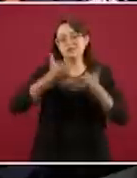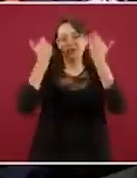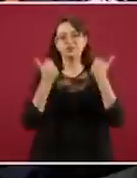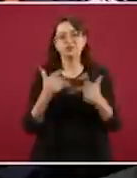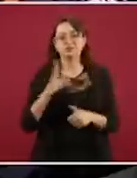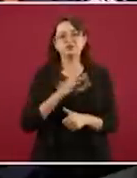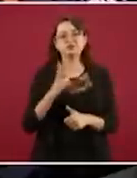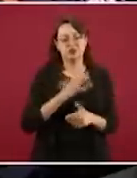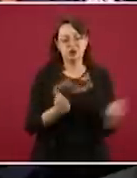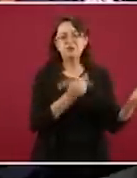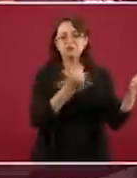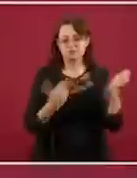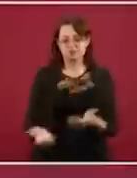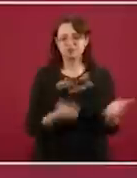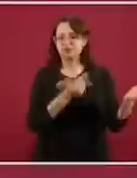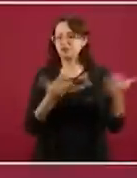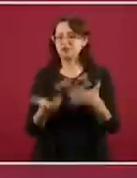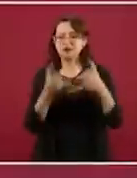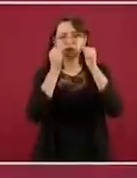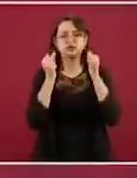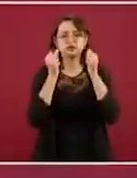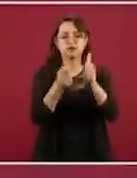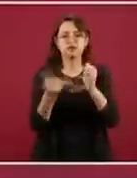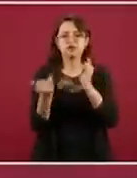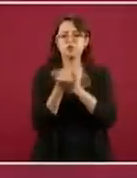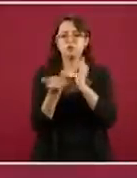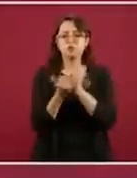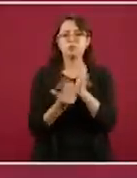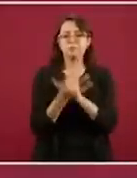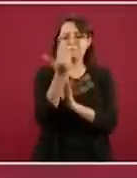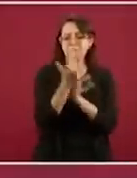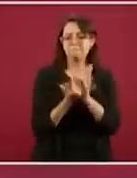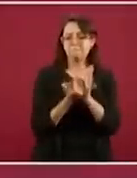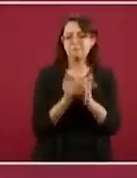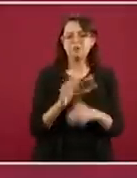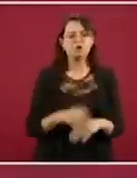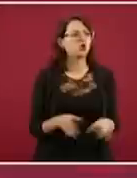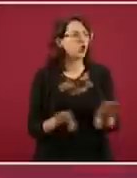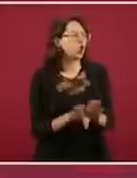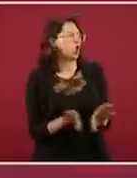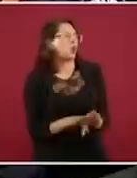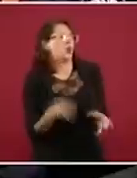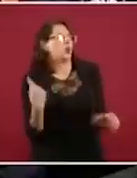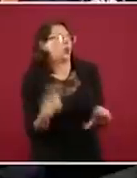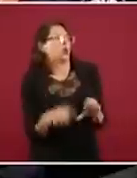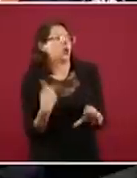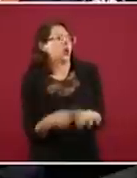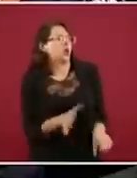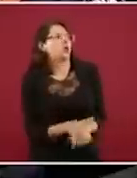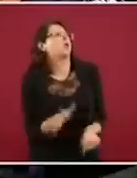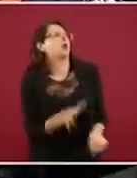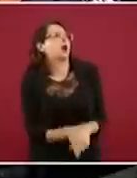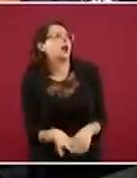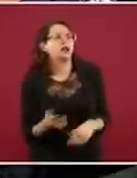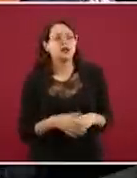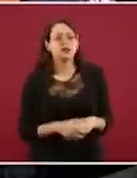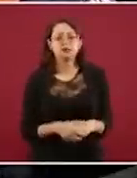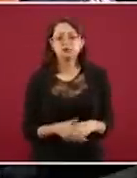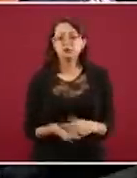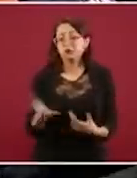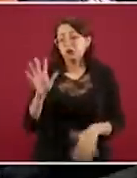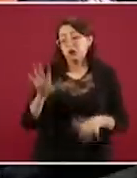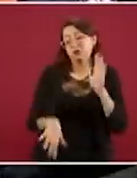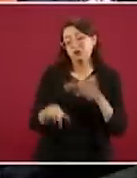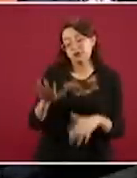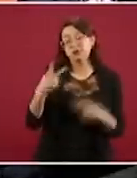compatriotas en el extranjero, sí. Y los atendemos igual, pero no son ¿les llega pocos. ¿Llega correo? ¿Cómo? Y hay gente que viene. Ah, okay.